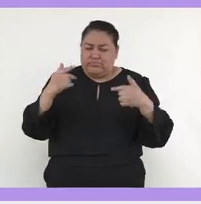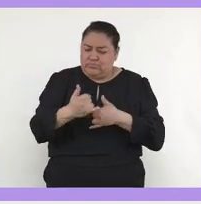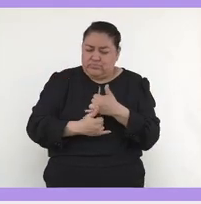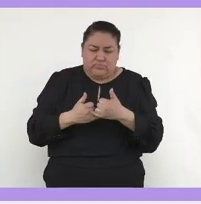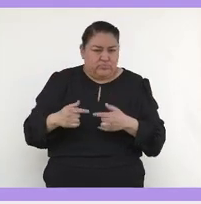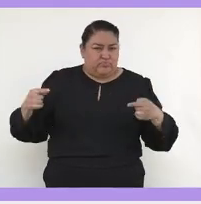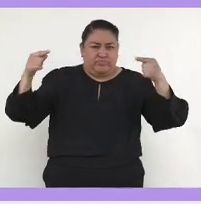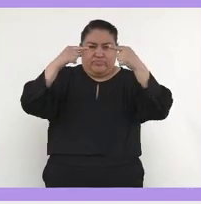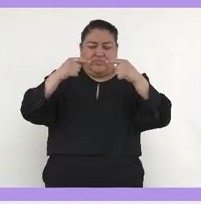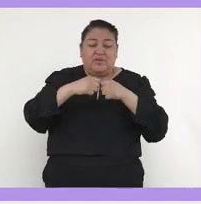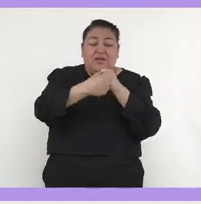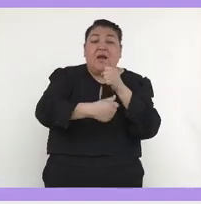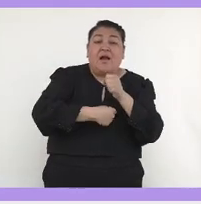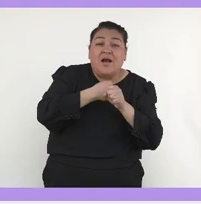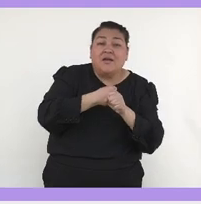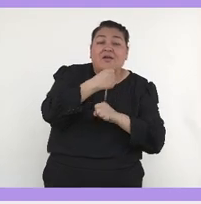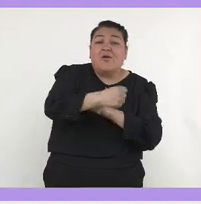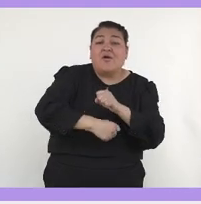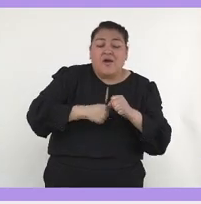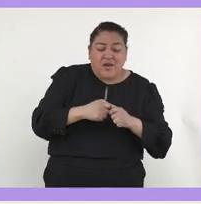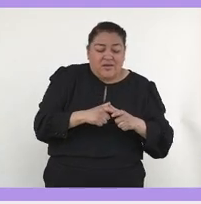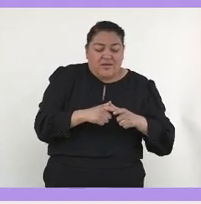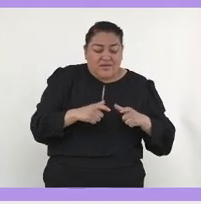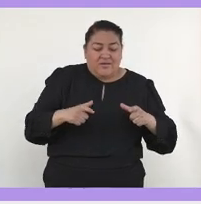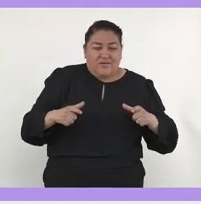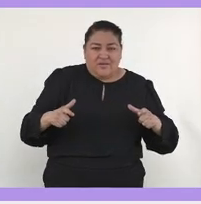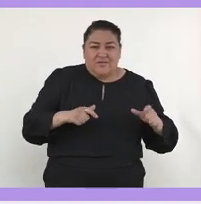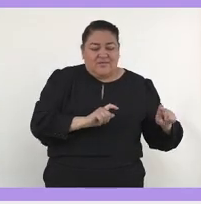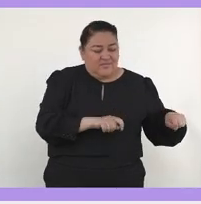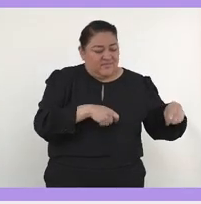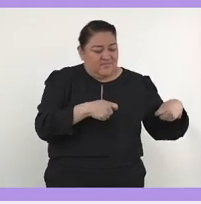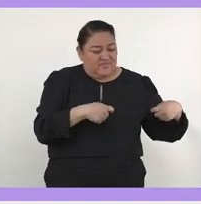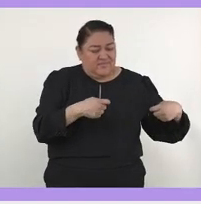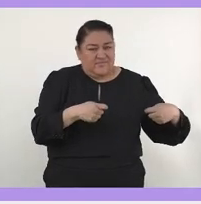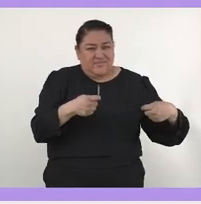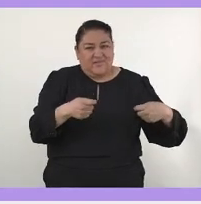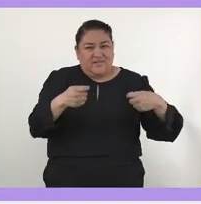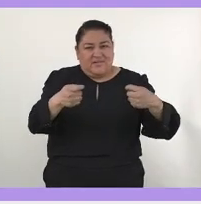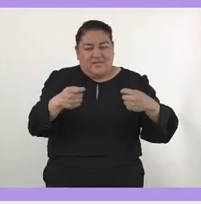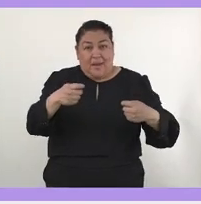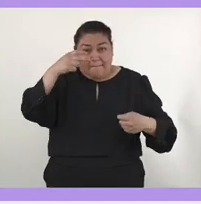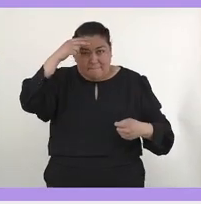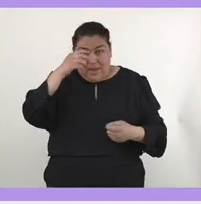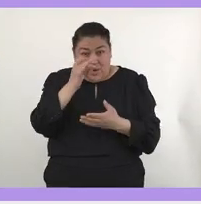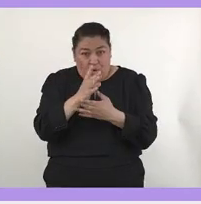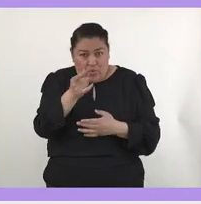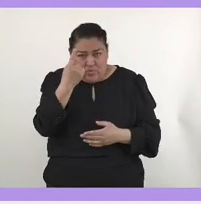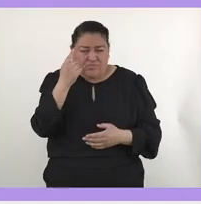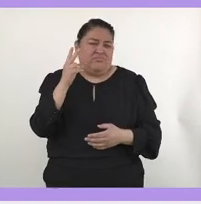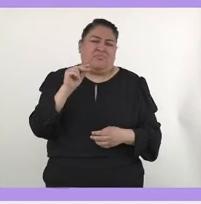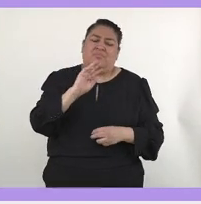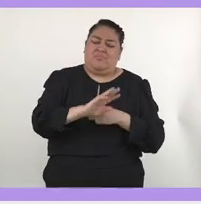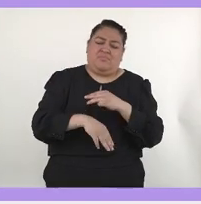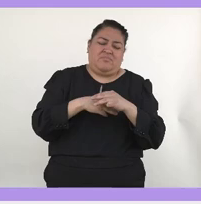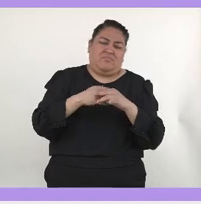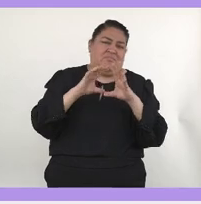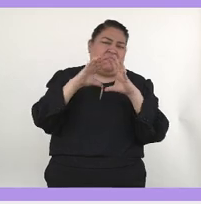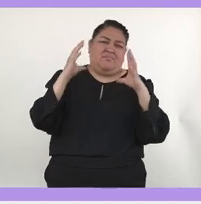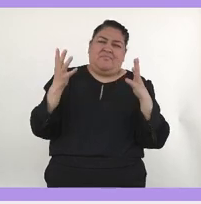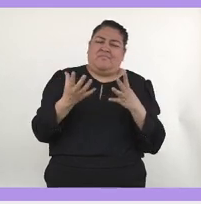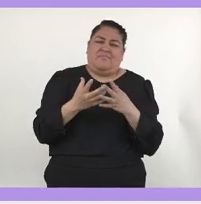que año tras año esto siga creciendo pero de manera natural insisto O sea no es en México es en todo el mundo va a pasar ahora